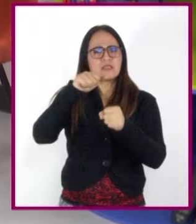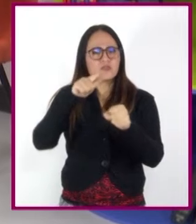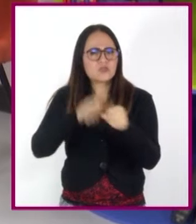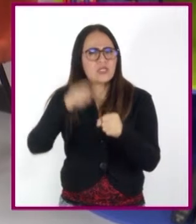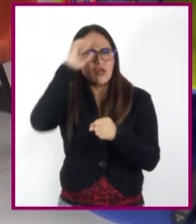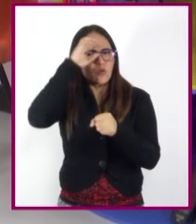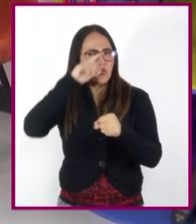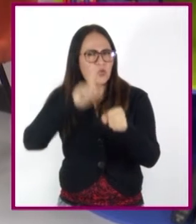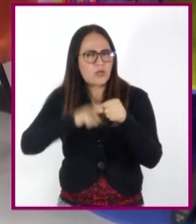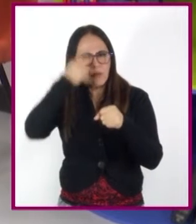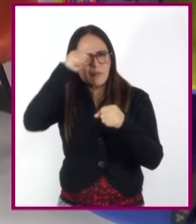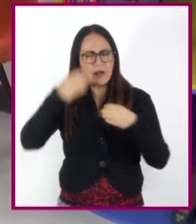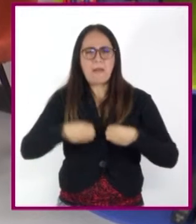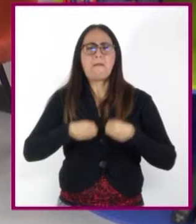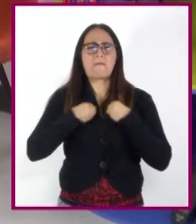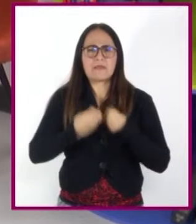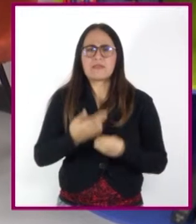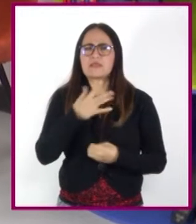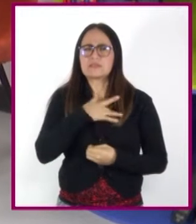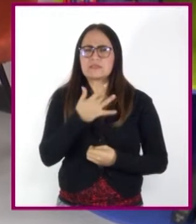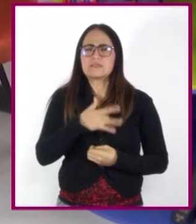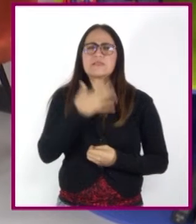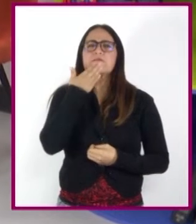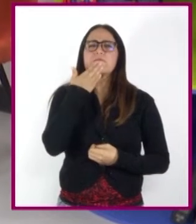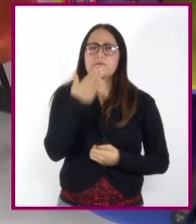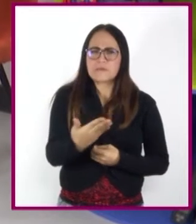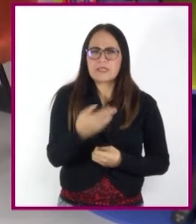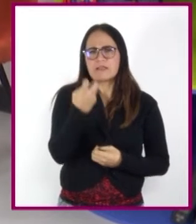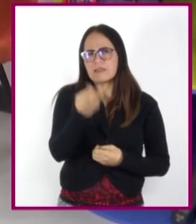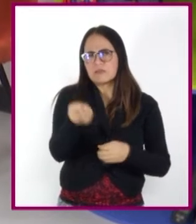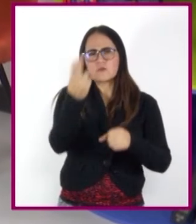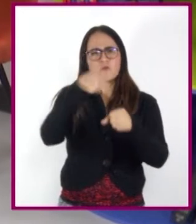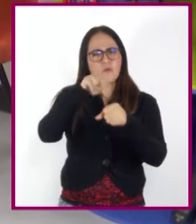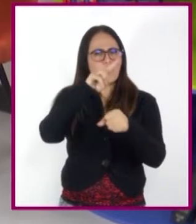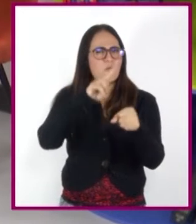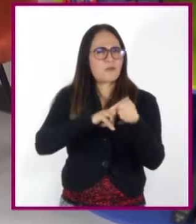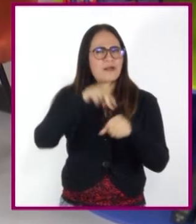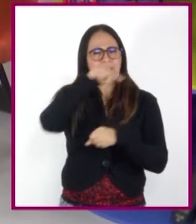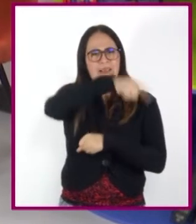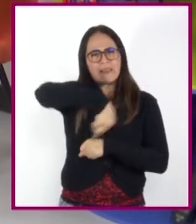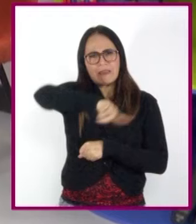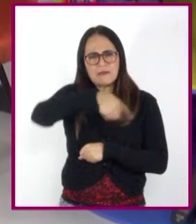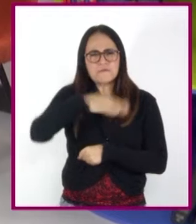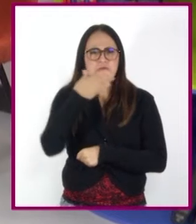disfrutando de un nivel de vida y bienestar que se considere normal en la sociedad en que ellas y ellos viven.